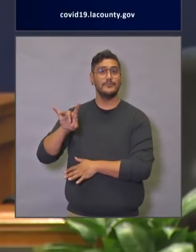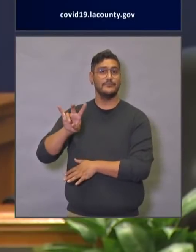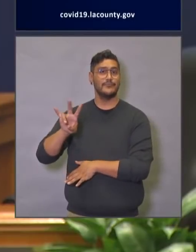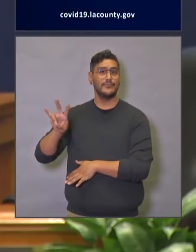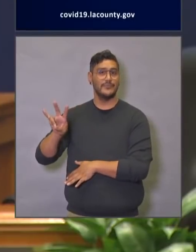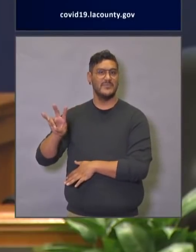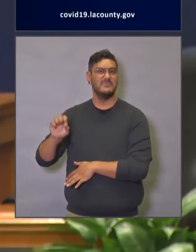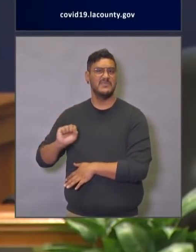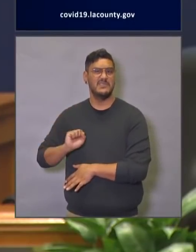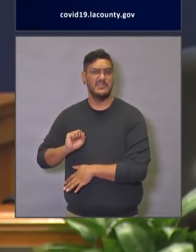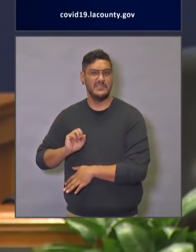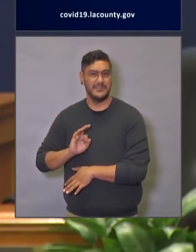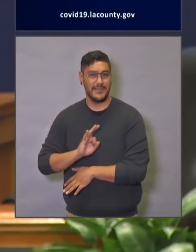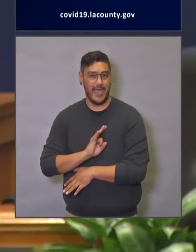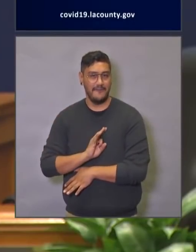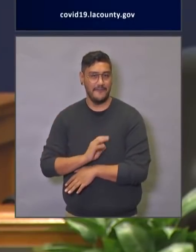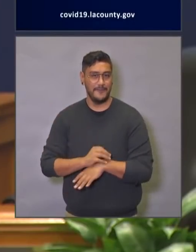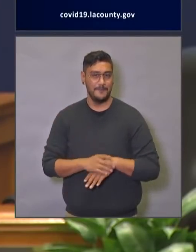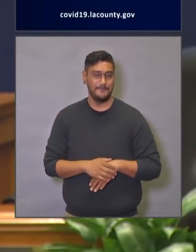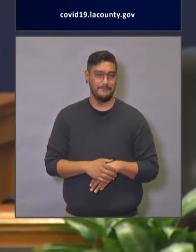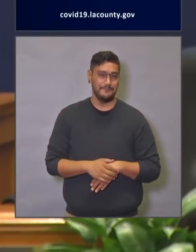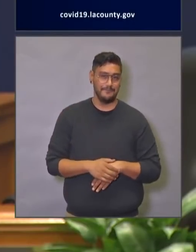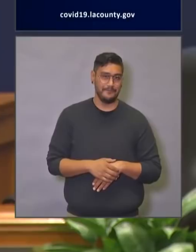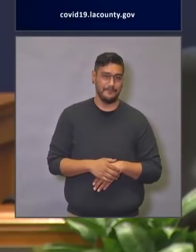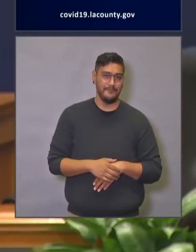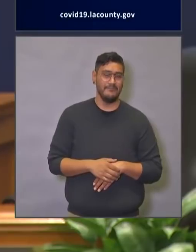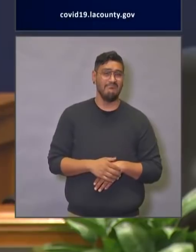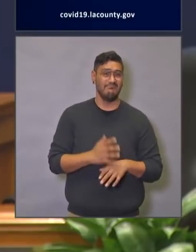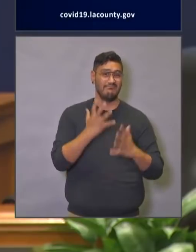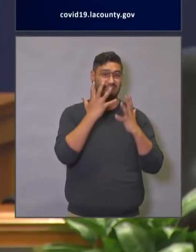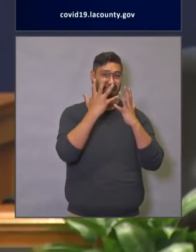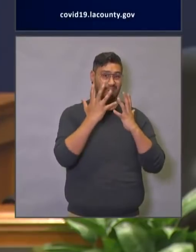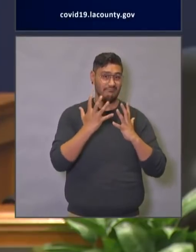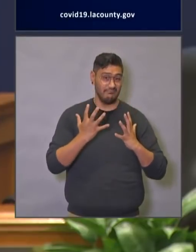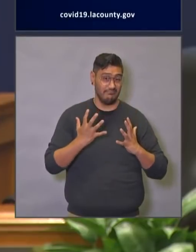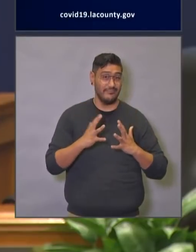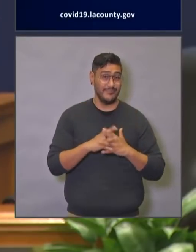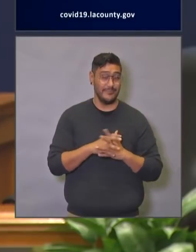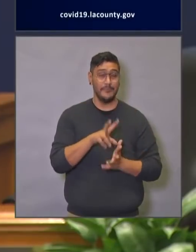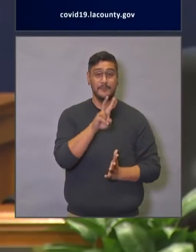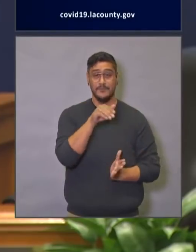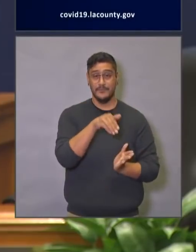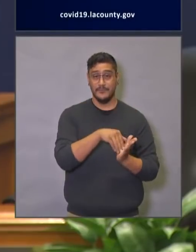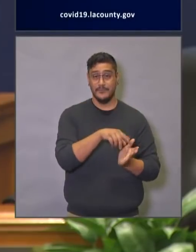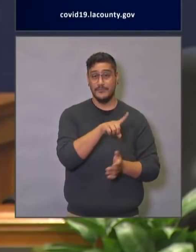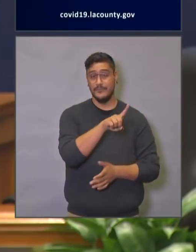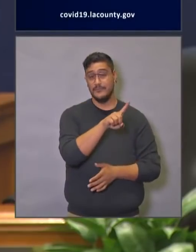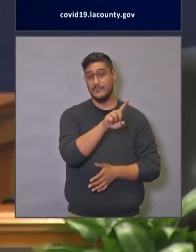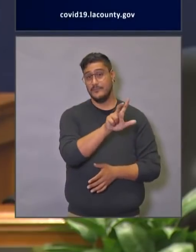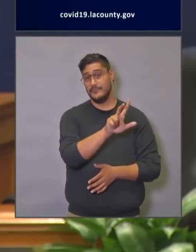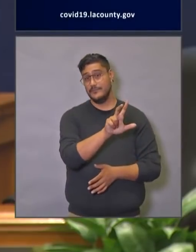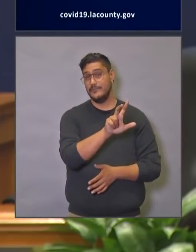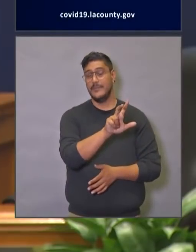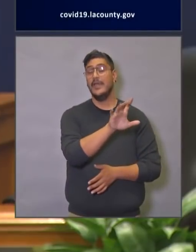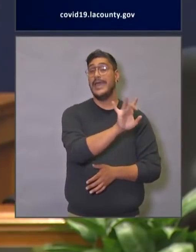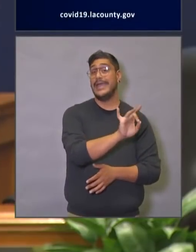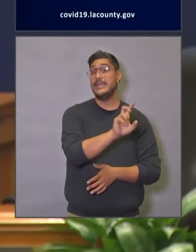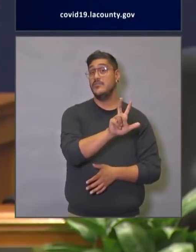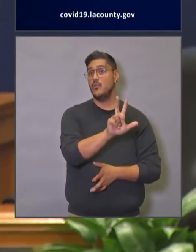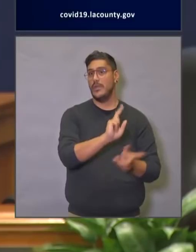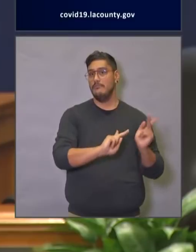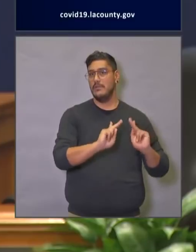11,867 son empleados. Nos da tristeza informar que 2,183 residentes en